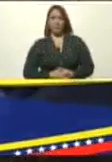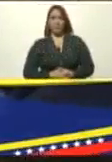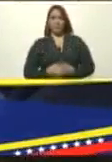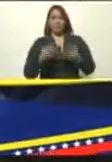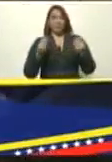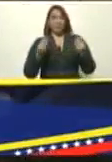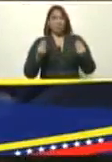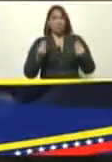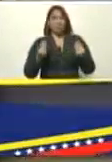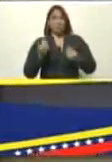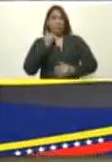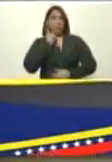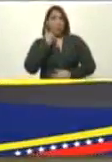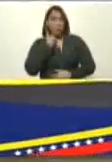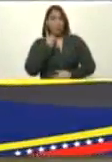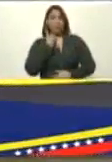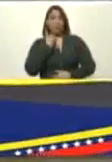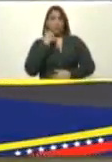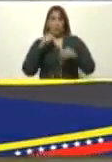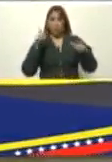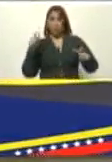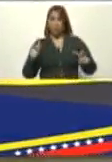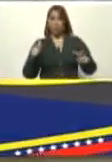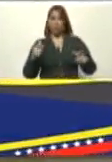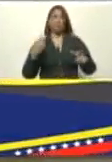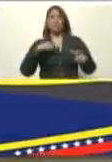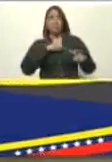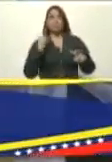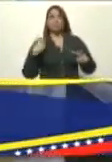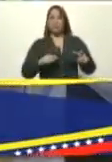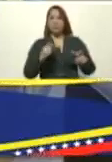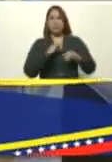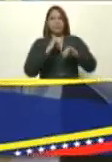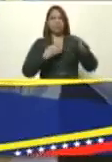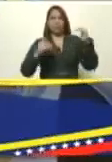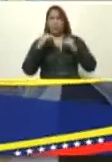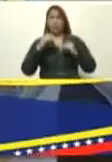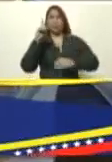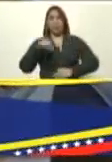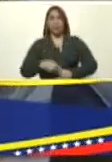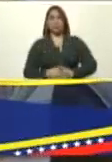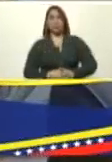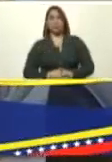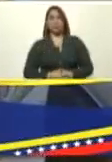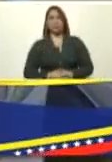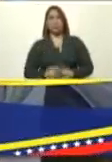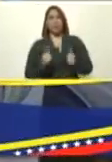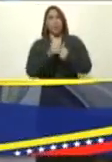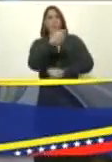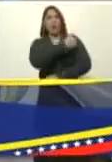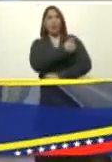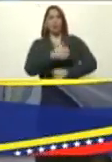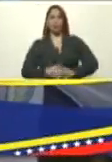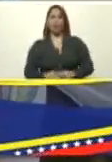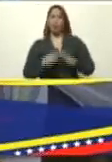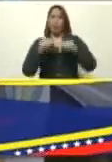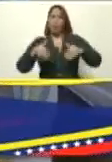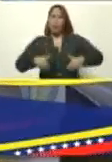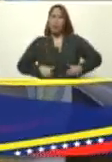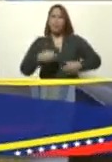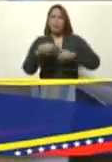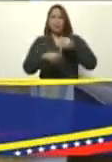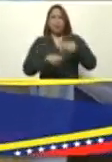con tantos casos que tuvimos, pero que ya hemos superado, y sobre todo, mi comandante, con las vacunas. Todo el esfuerzo que ha